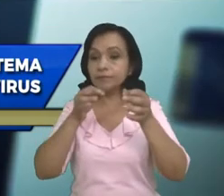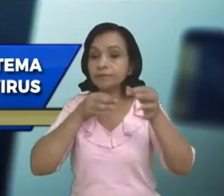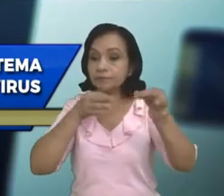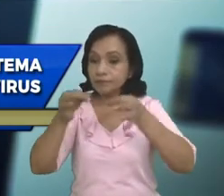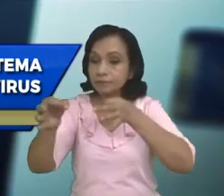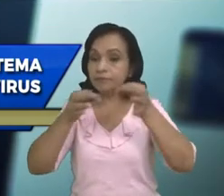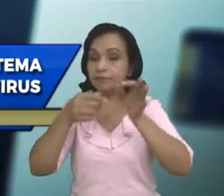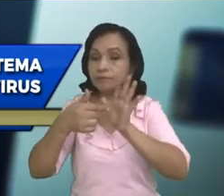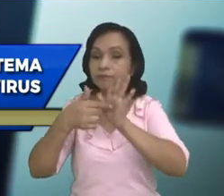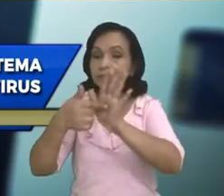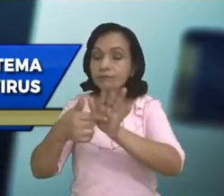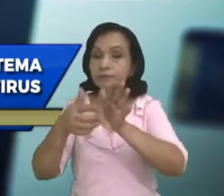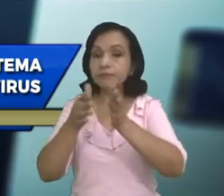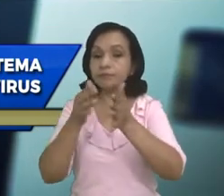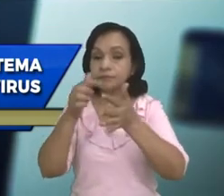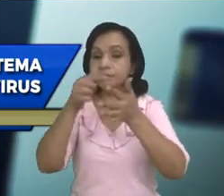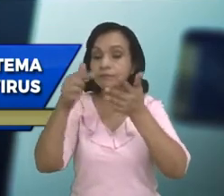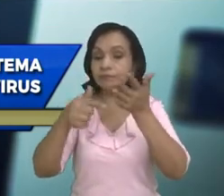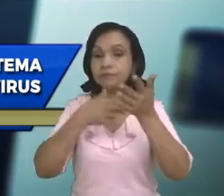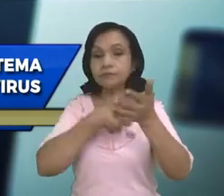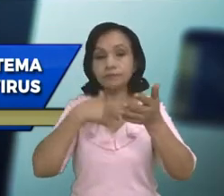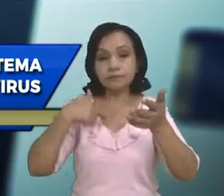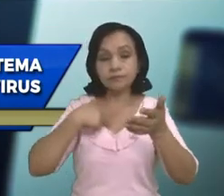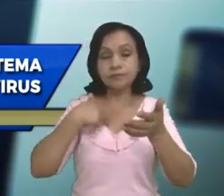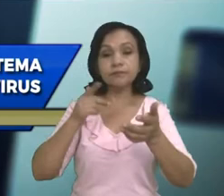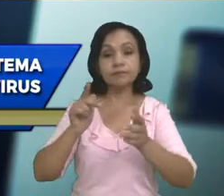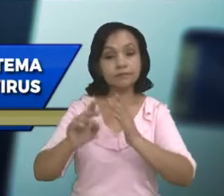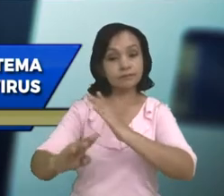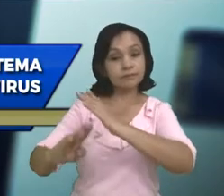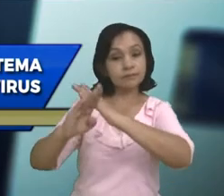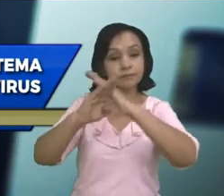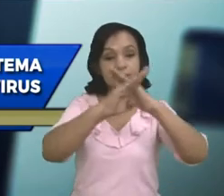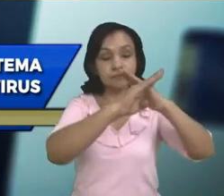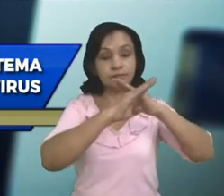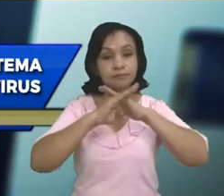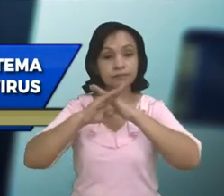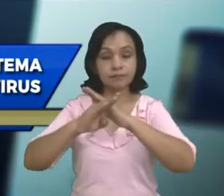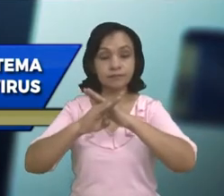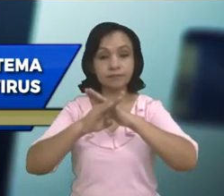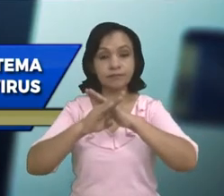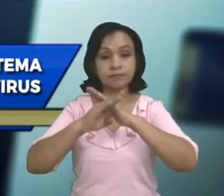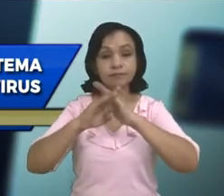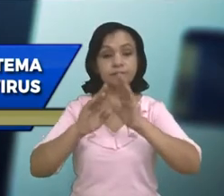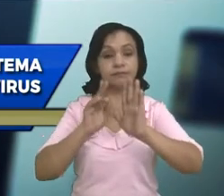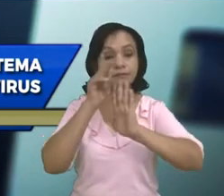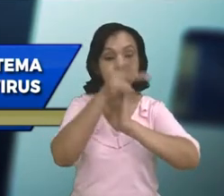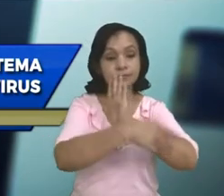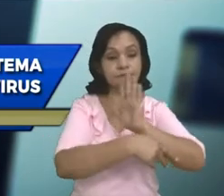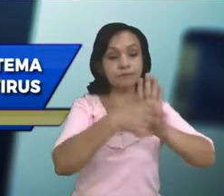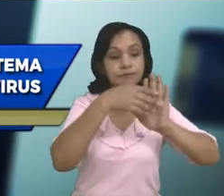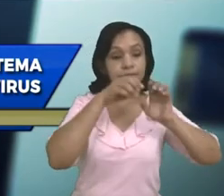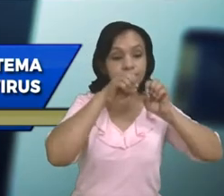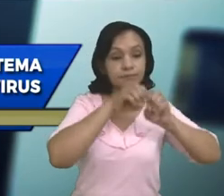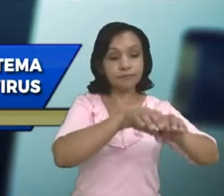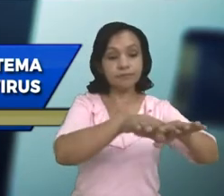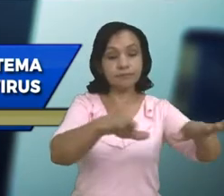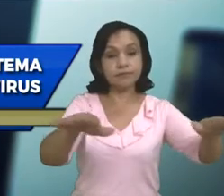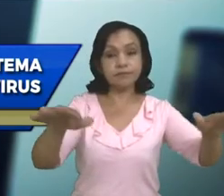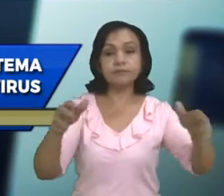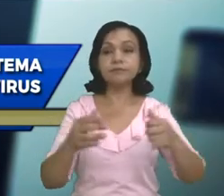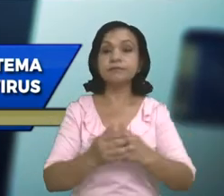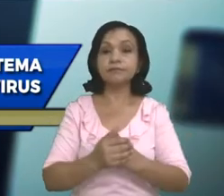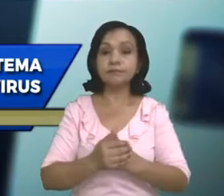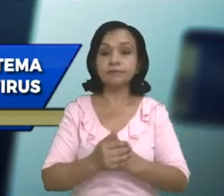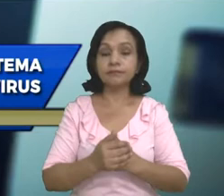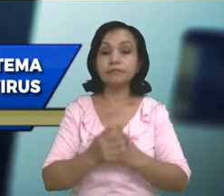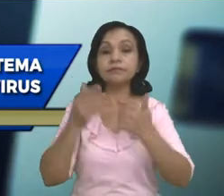actualizando la organización mundial de la salud para contener el virus y fortalecer la preparación de los países y ya que nosotros